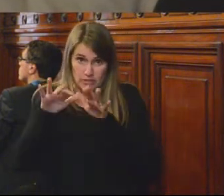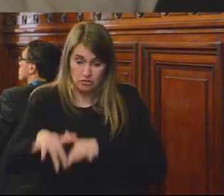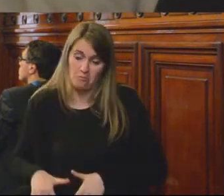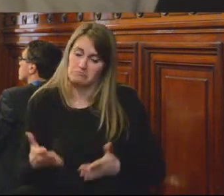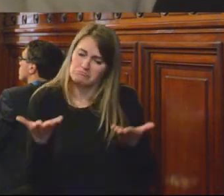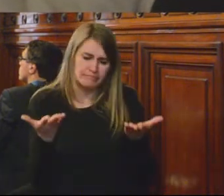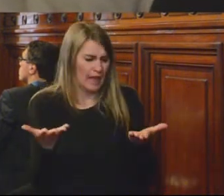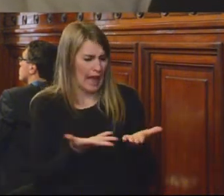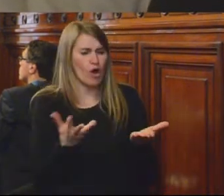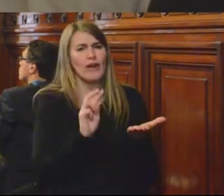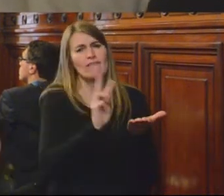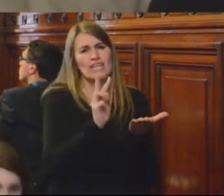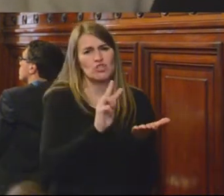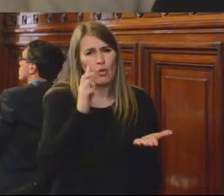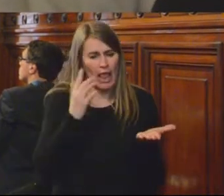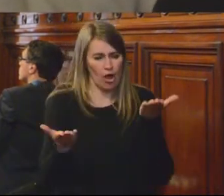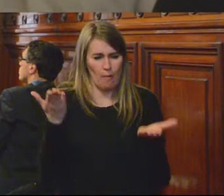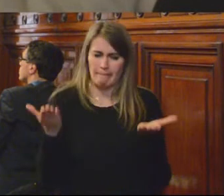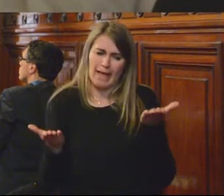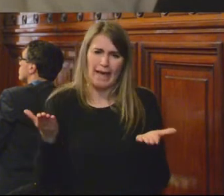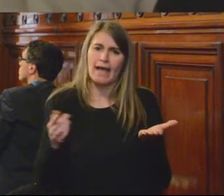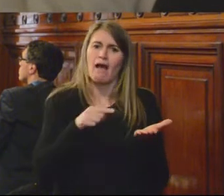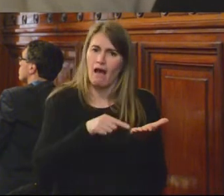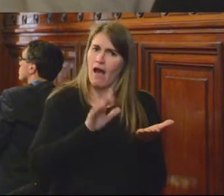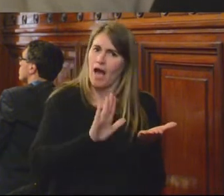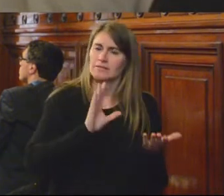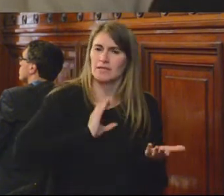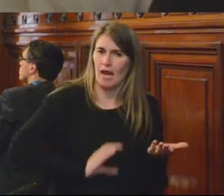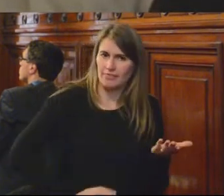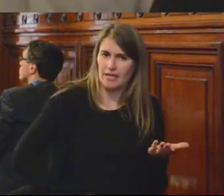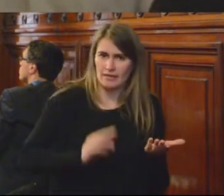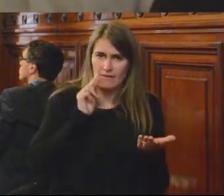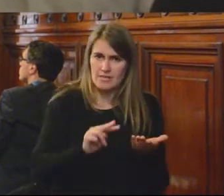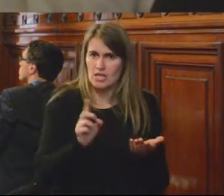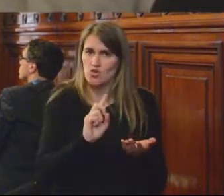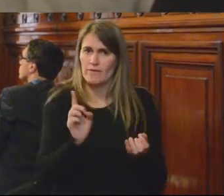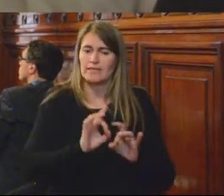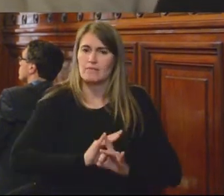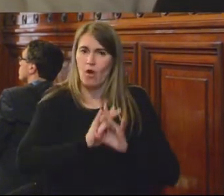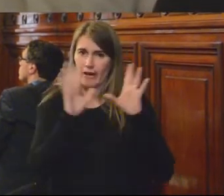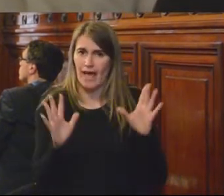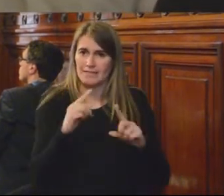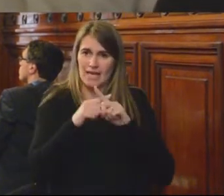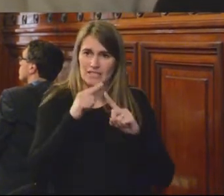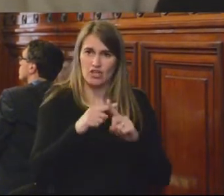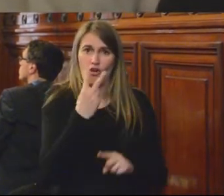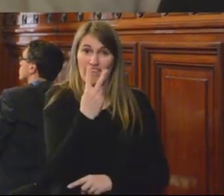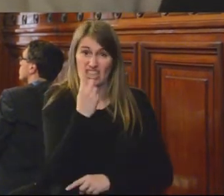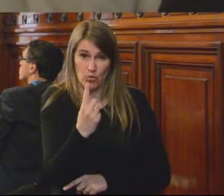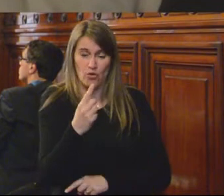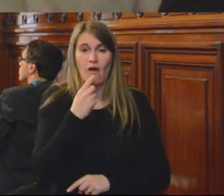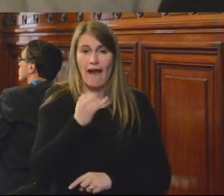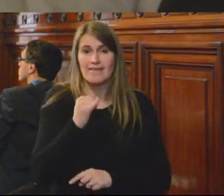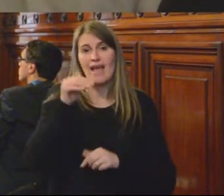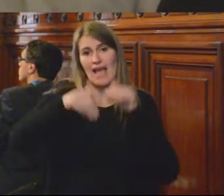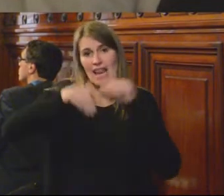podemos establecer una primera caracterización de los gobiernos latinoamericanos no democráticos en el siglo XXI. En primer lugar, llegan a poder mediante elecciones. En